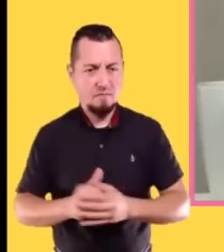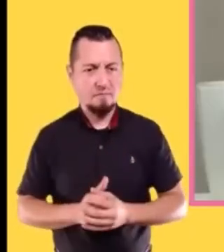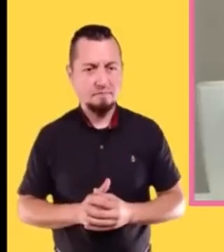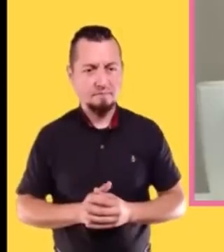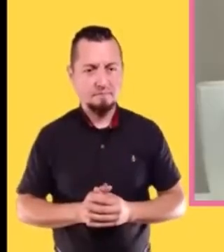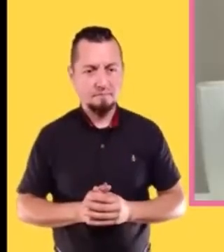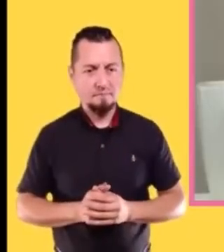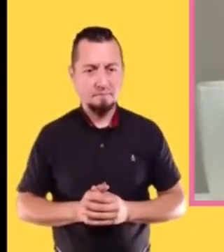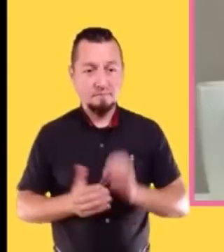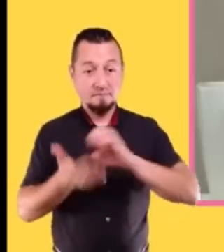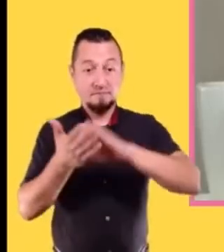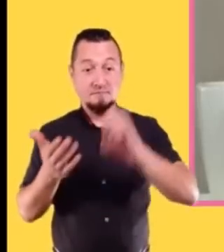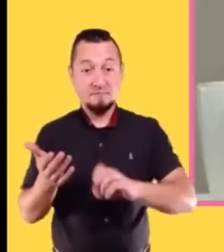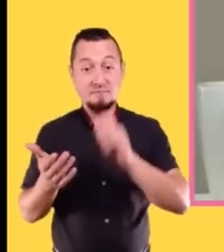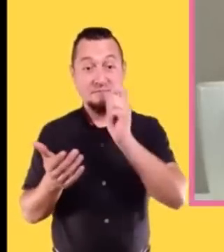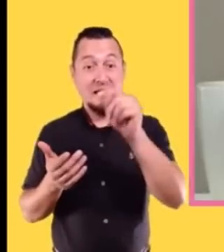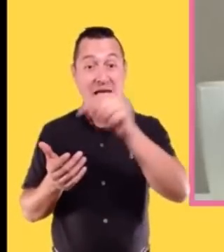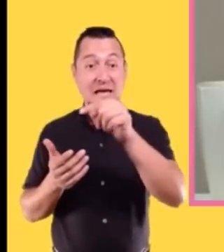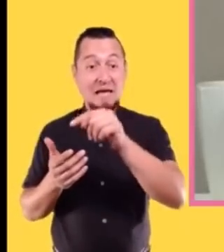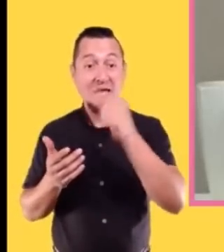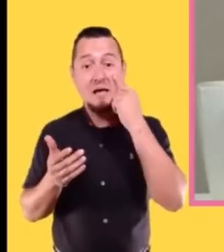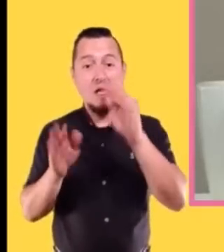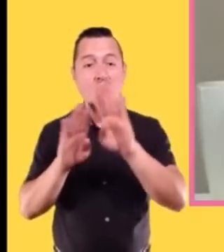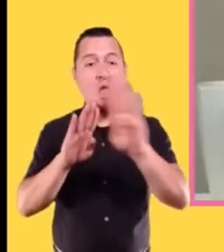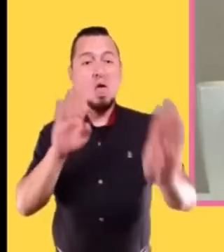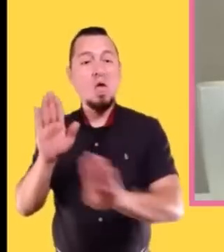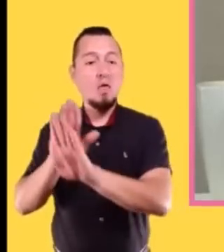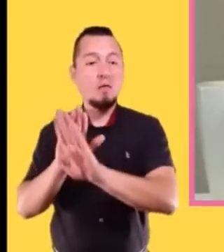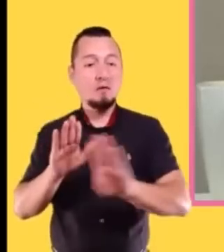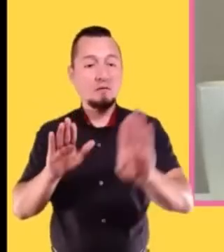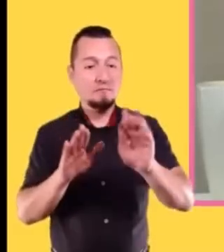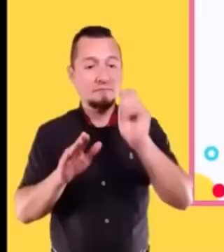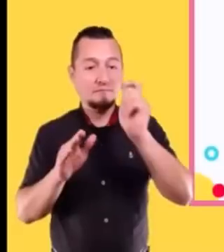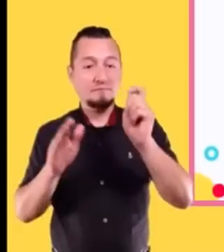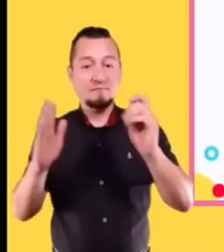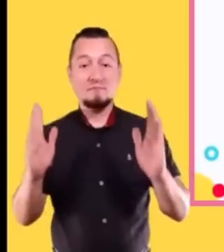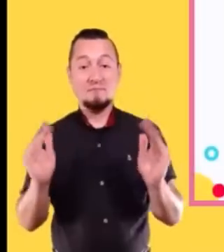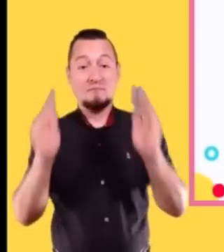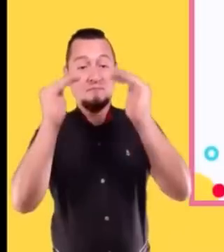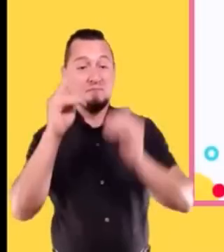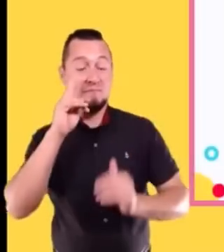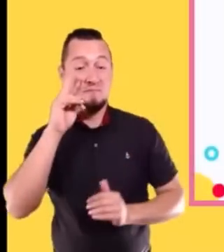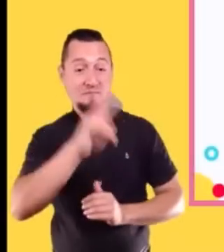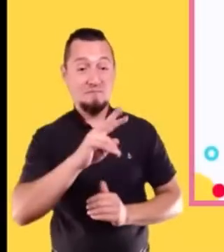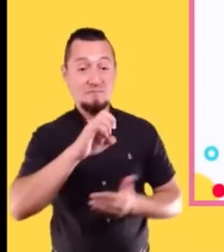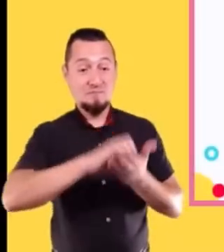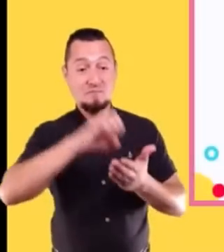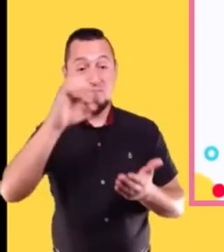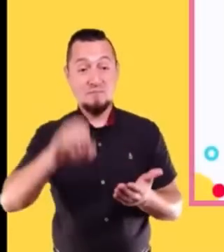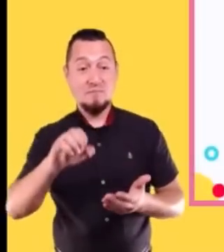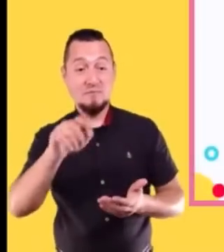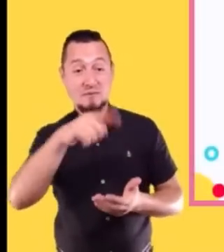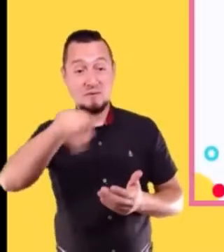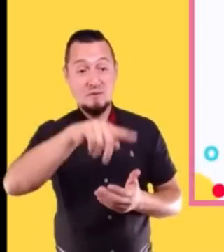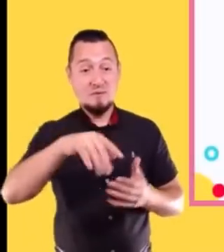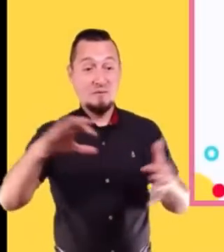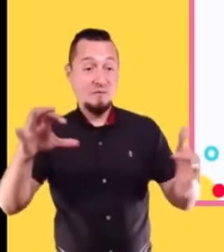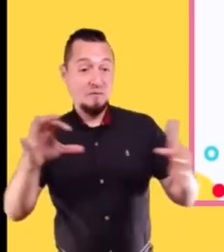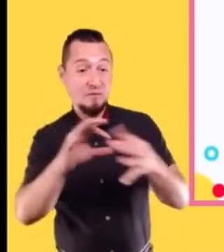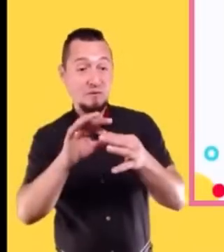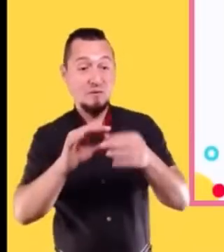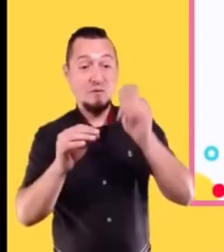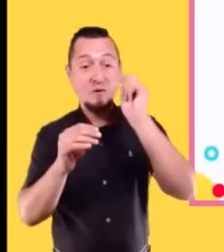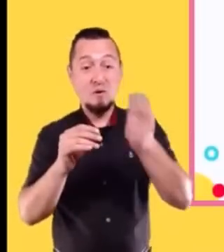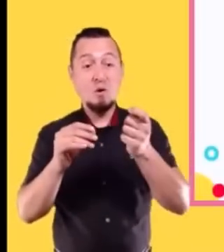que se nos voló. Se movió el ejemplo. Pues el origen de los montes. Exactamente, gobernador. Fíjense que este tema de no tener un espacio